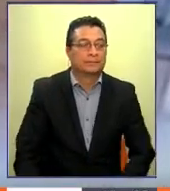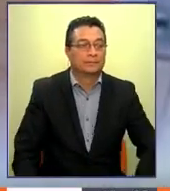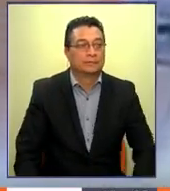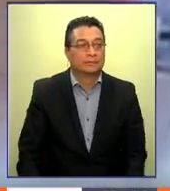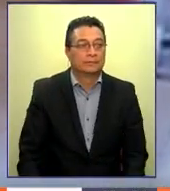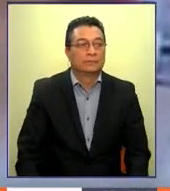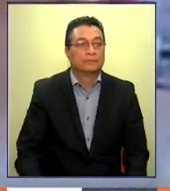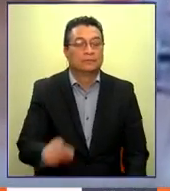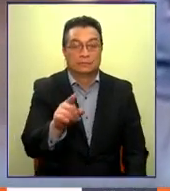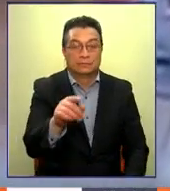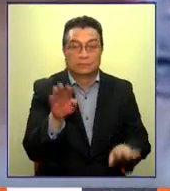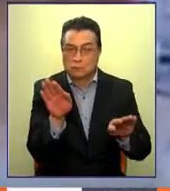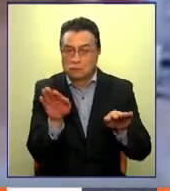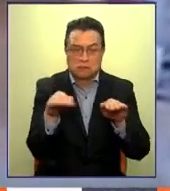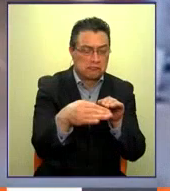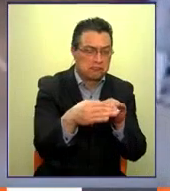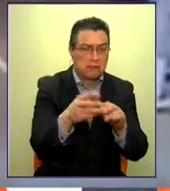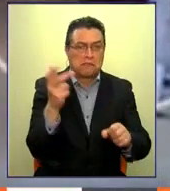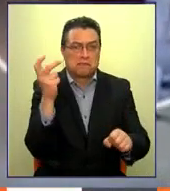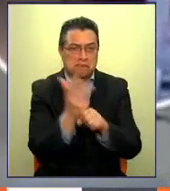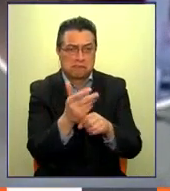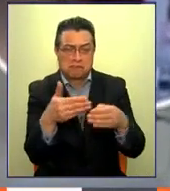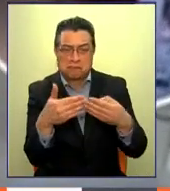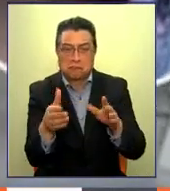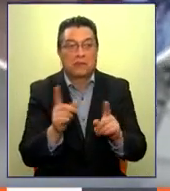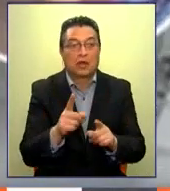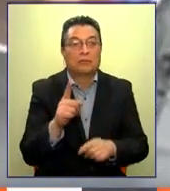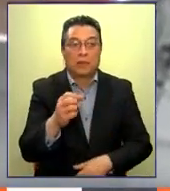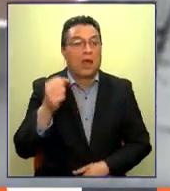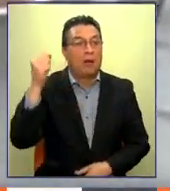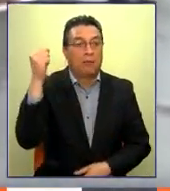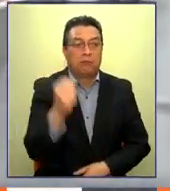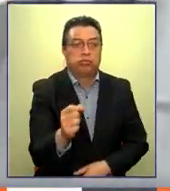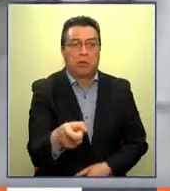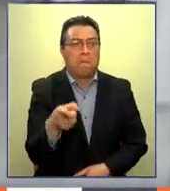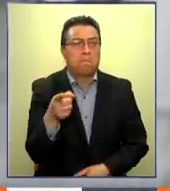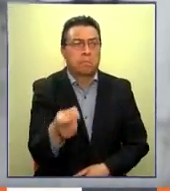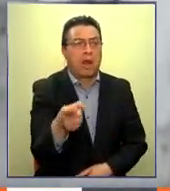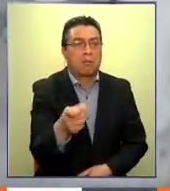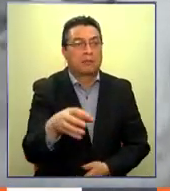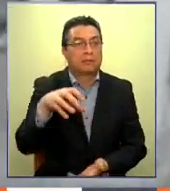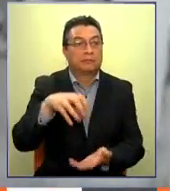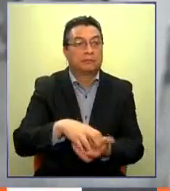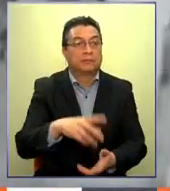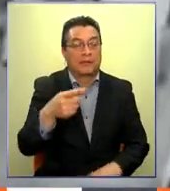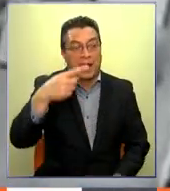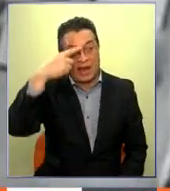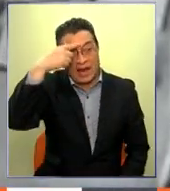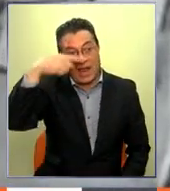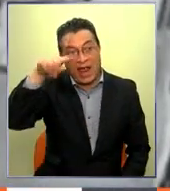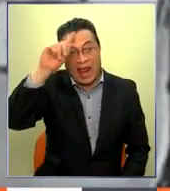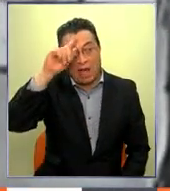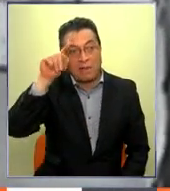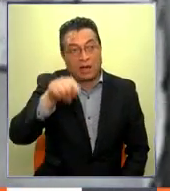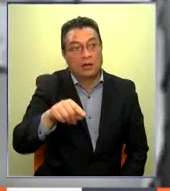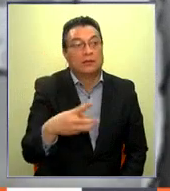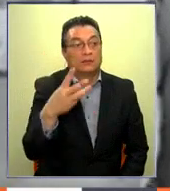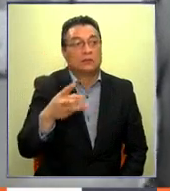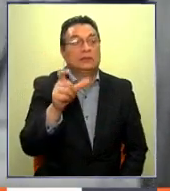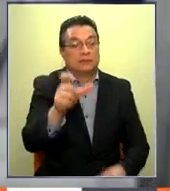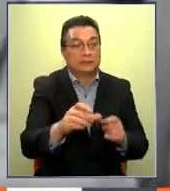no verá ni una encerrona ni un portonazo. Es un homicidio a sangre fría en la ciudad de Calama y perpetrado por